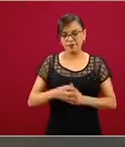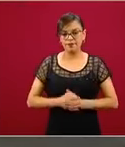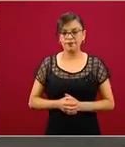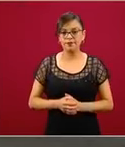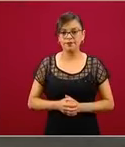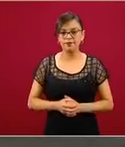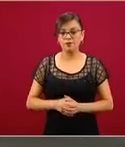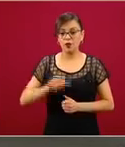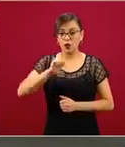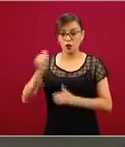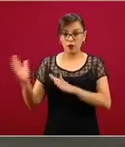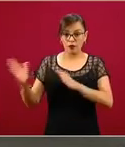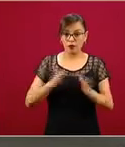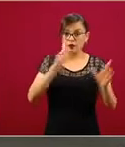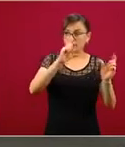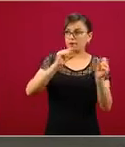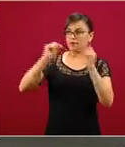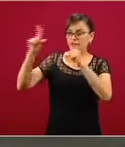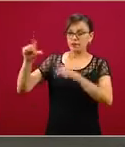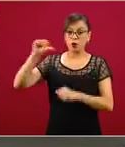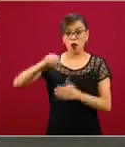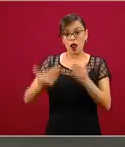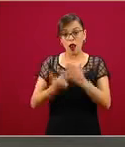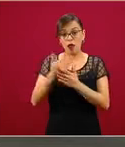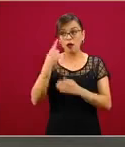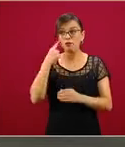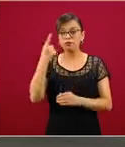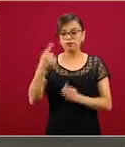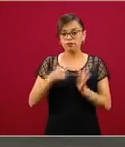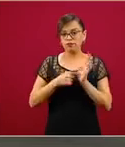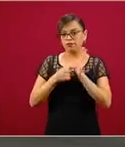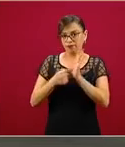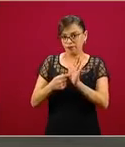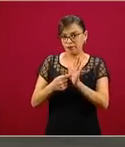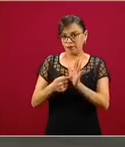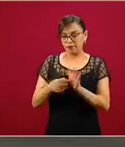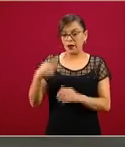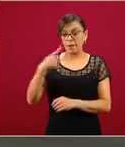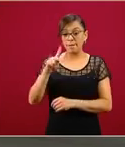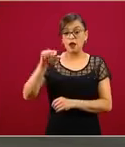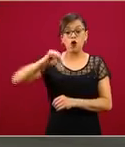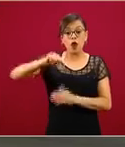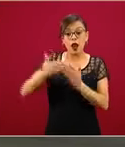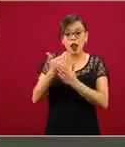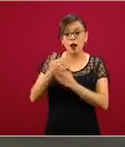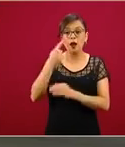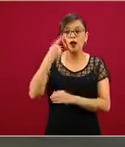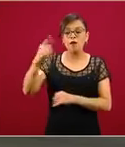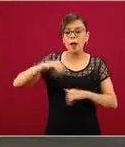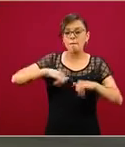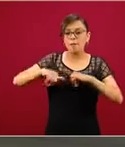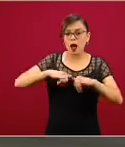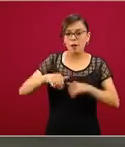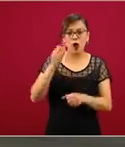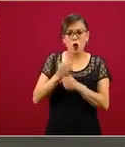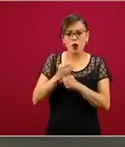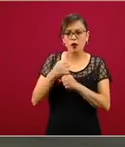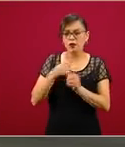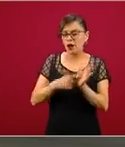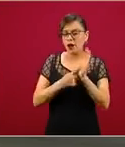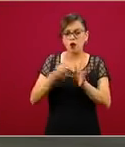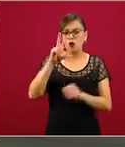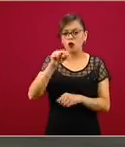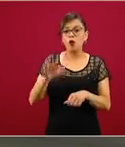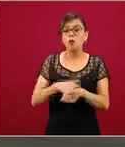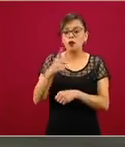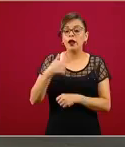Con base en esto, y en la mañana presenté un mapa que hoy en este momento no voy a presentar porque quiero dar oportunidad a que